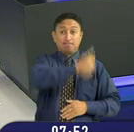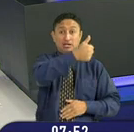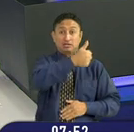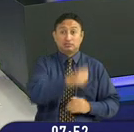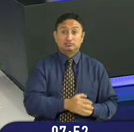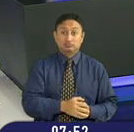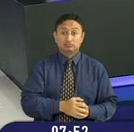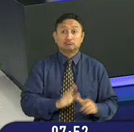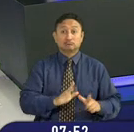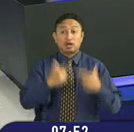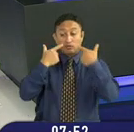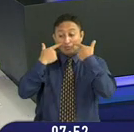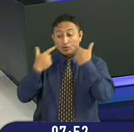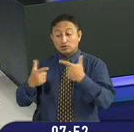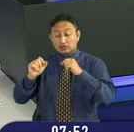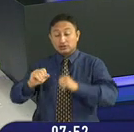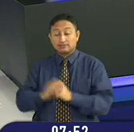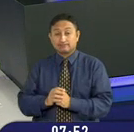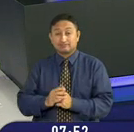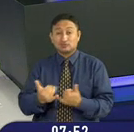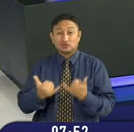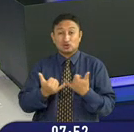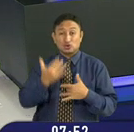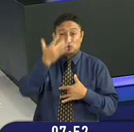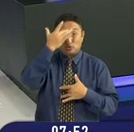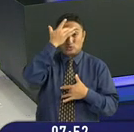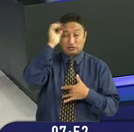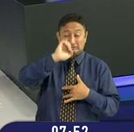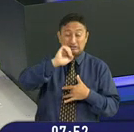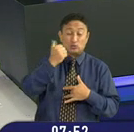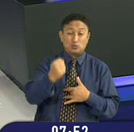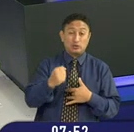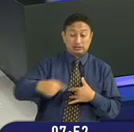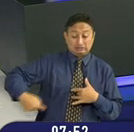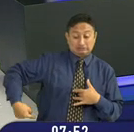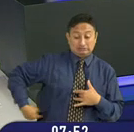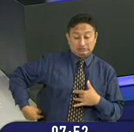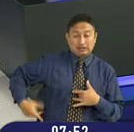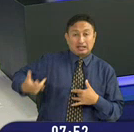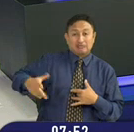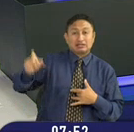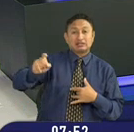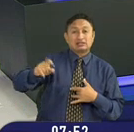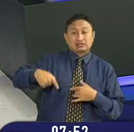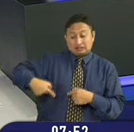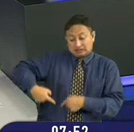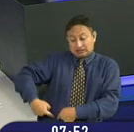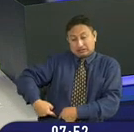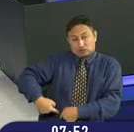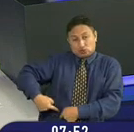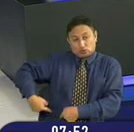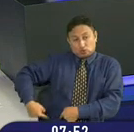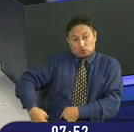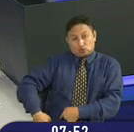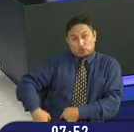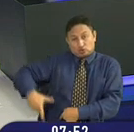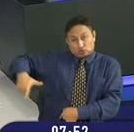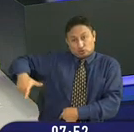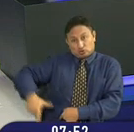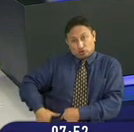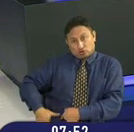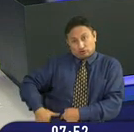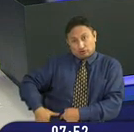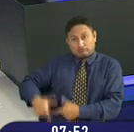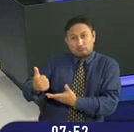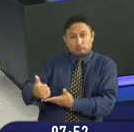su hermana, quien además de padecer insuficiencia renal, necesita de una prótesis interna en su cadera. En medio de tanto dolor,